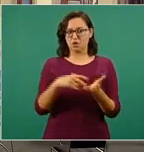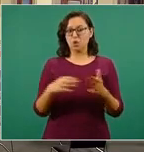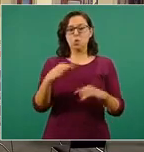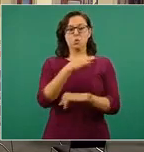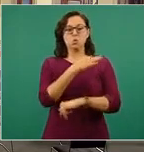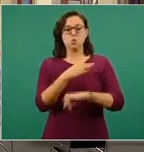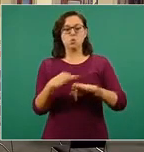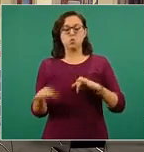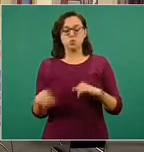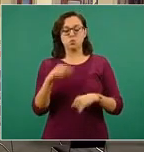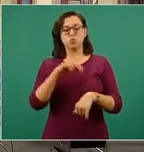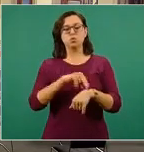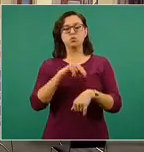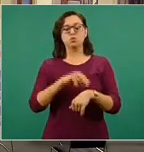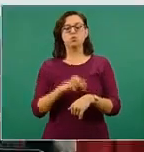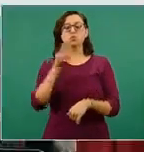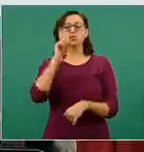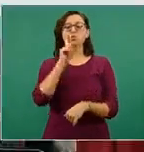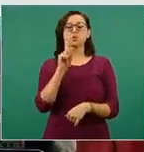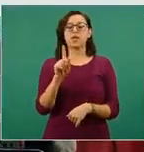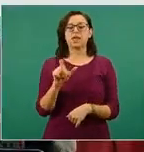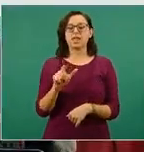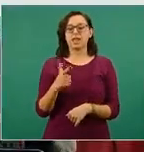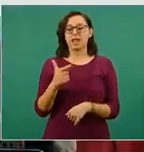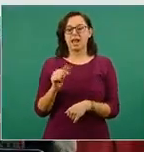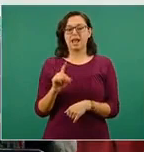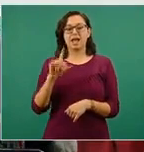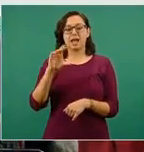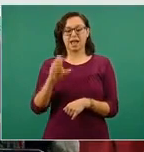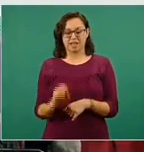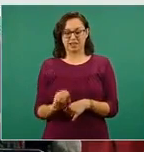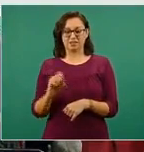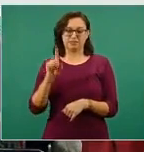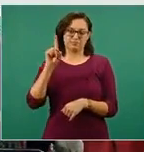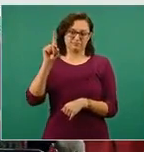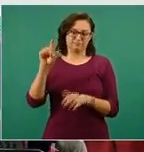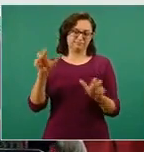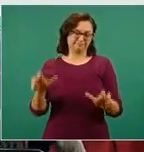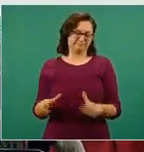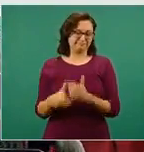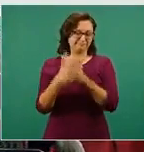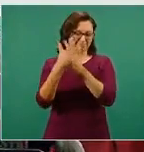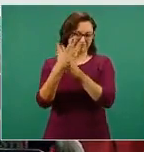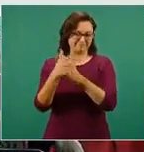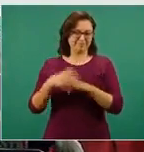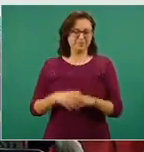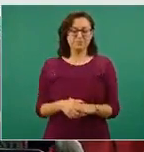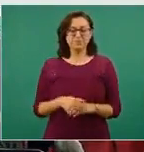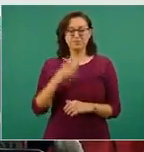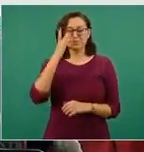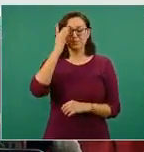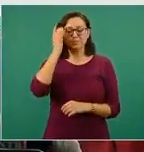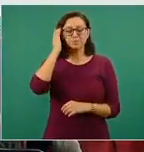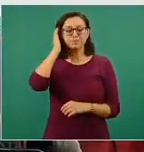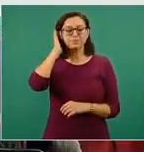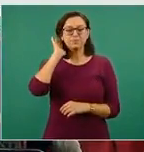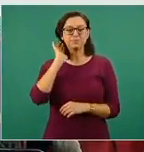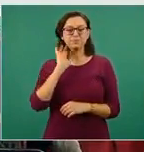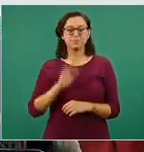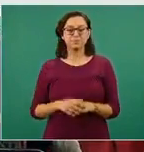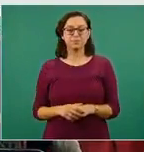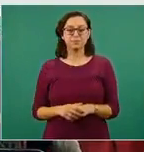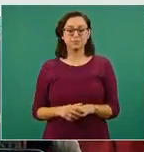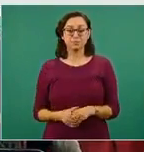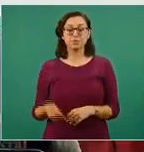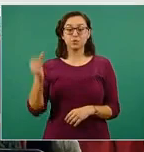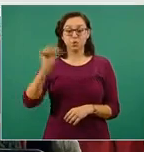sesión la doctora Delgado nos compartirá su presentación desde el estado de Colima. Hoy, Día del Niño,